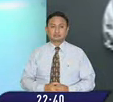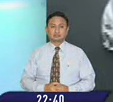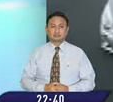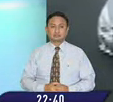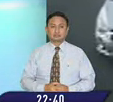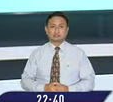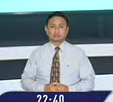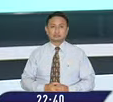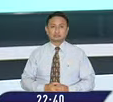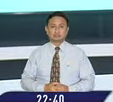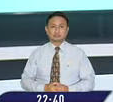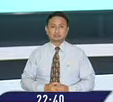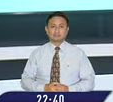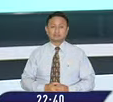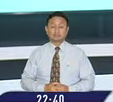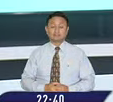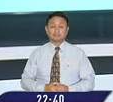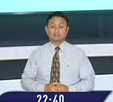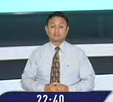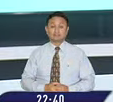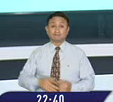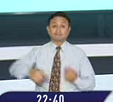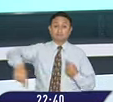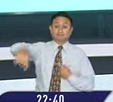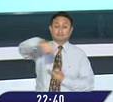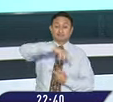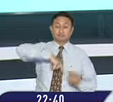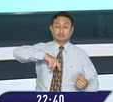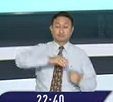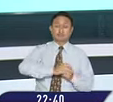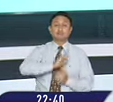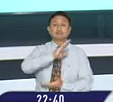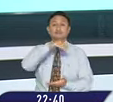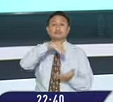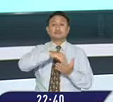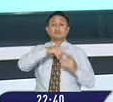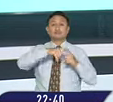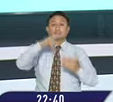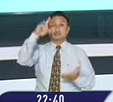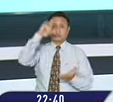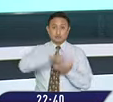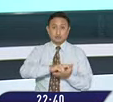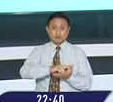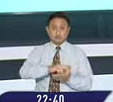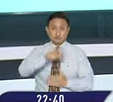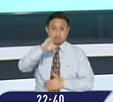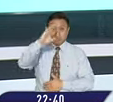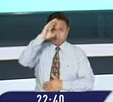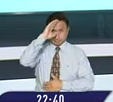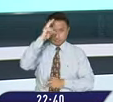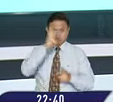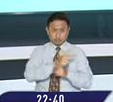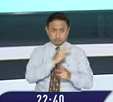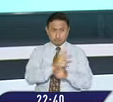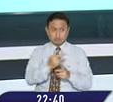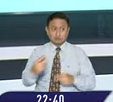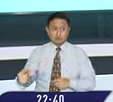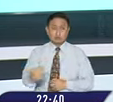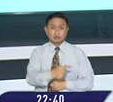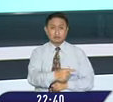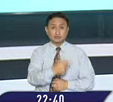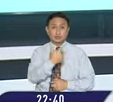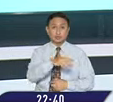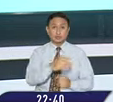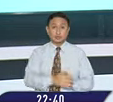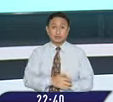Rojas. En el redondel de Ciudad Bicentenario, agentes de la policía preventiva impidieron un